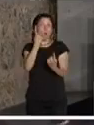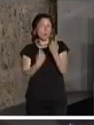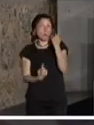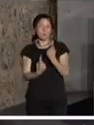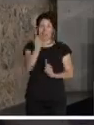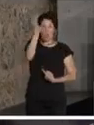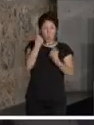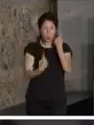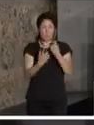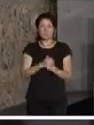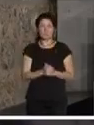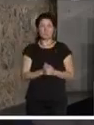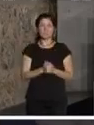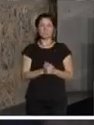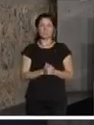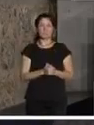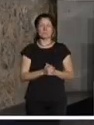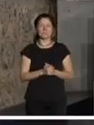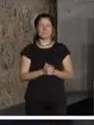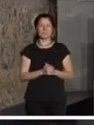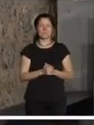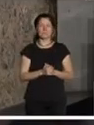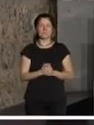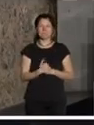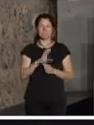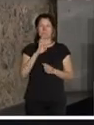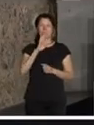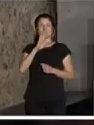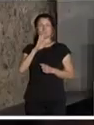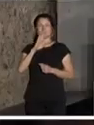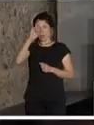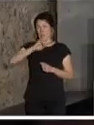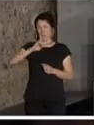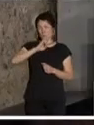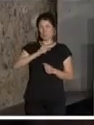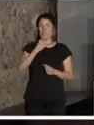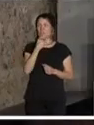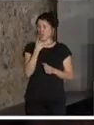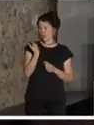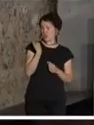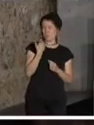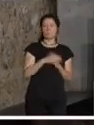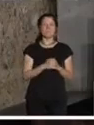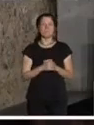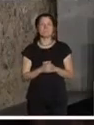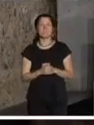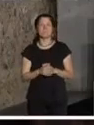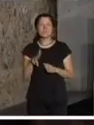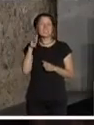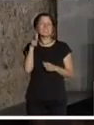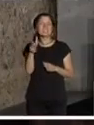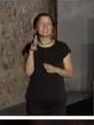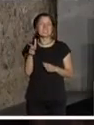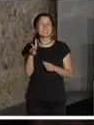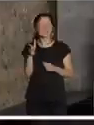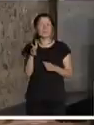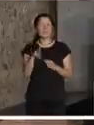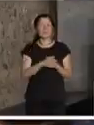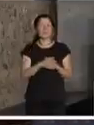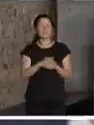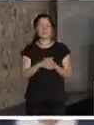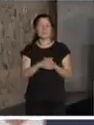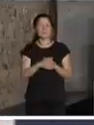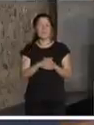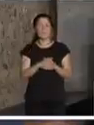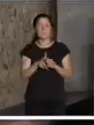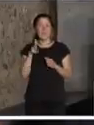a veces las menos como decía Johnny velarra hace poco los derechos las menos